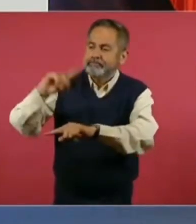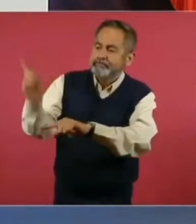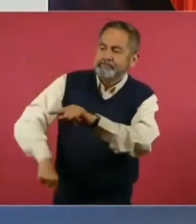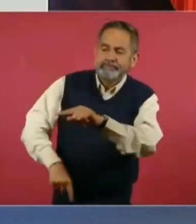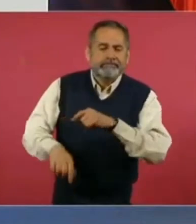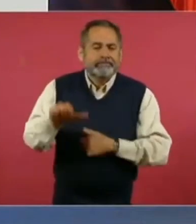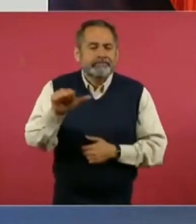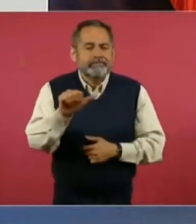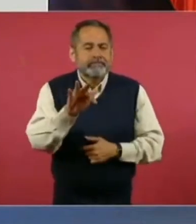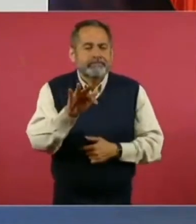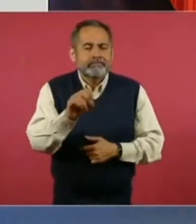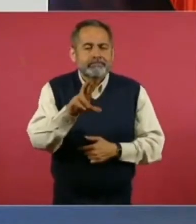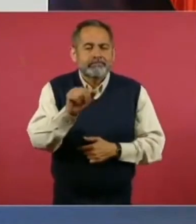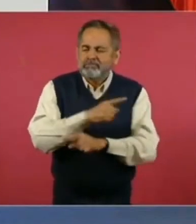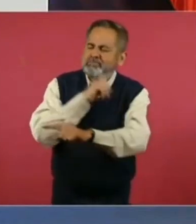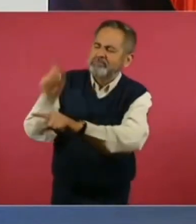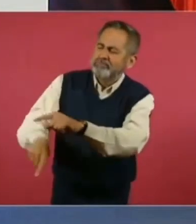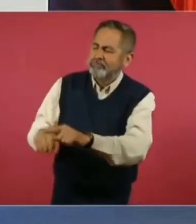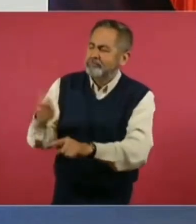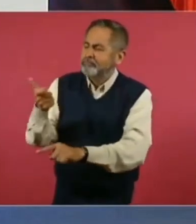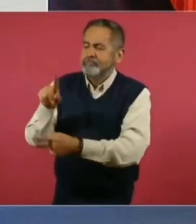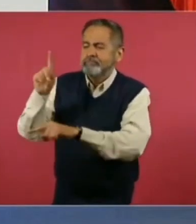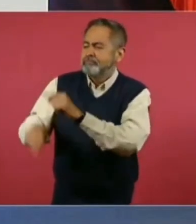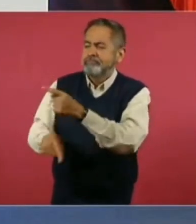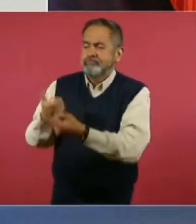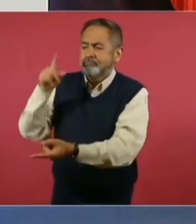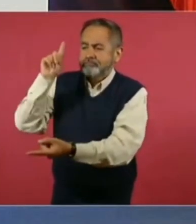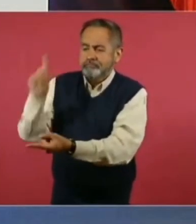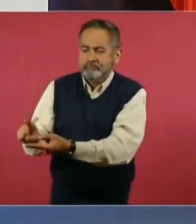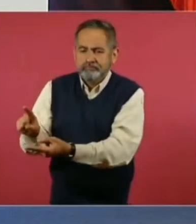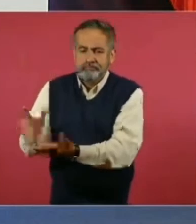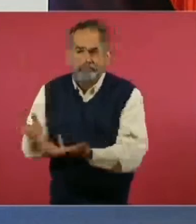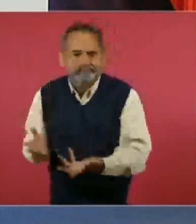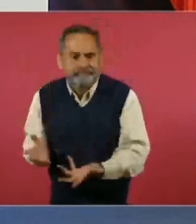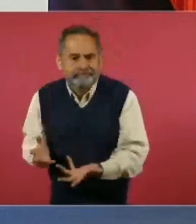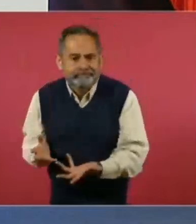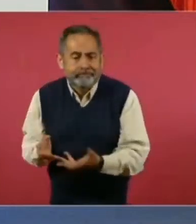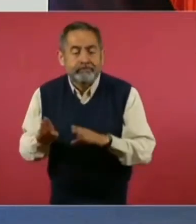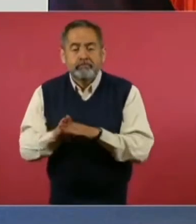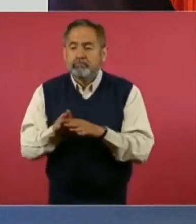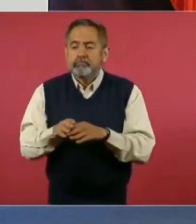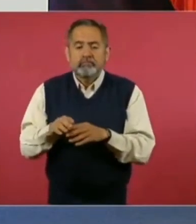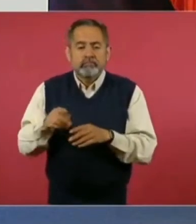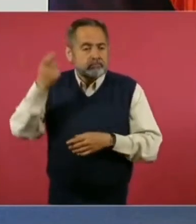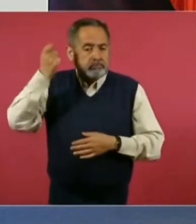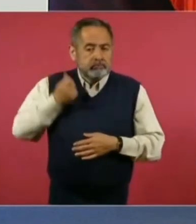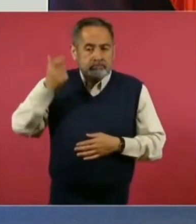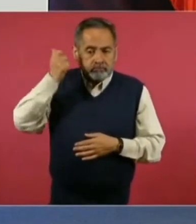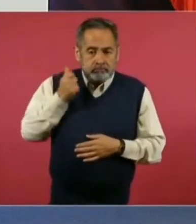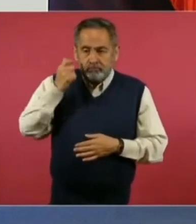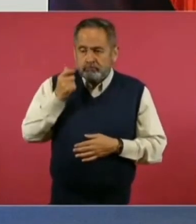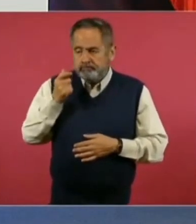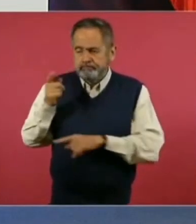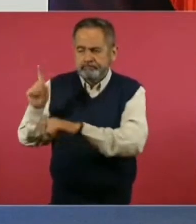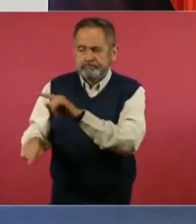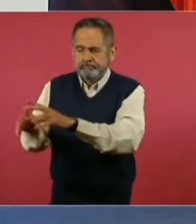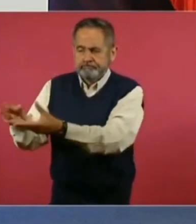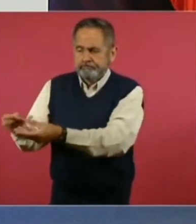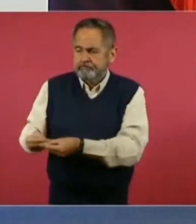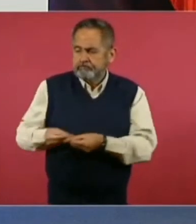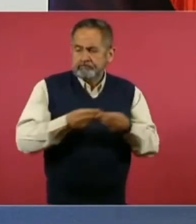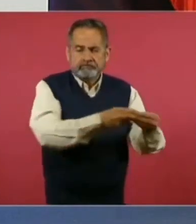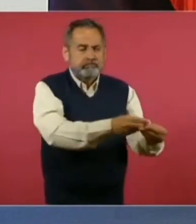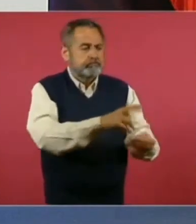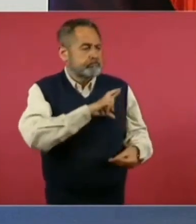los Afores, lo cual permitió entregar el manejo de las pensiones a operadoras